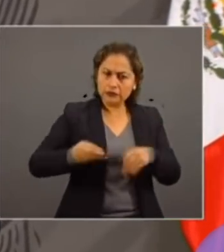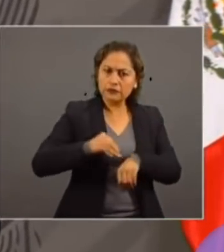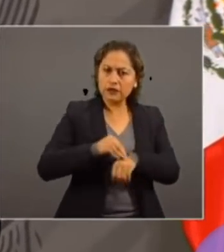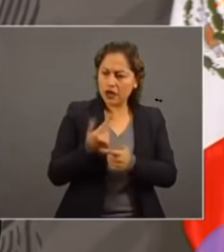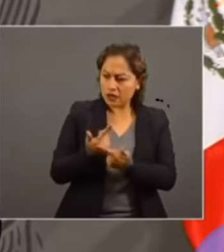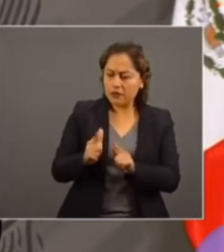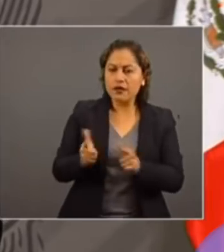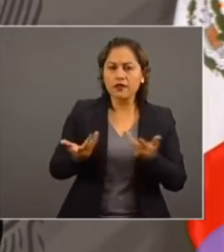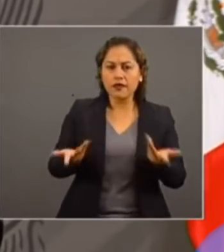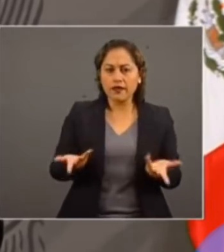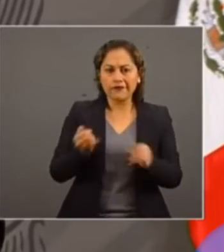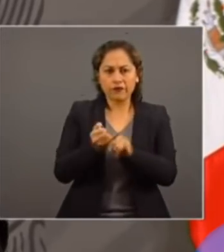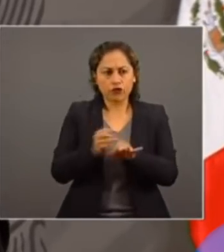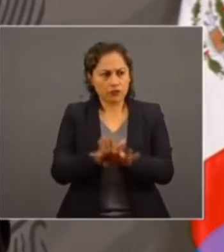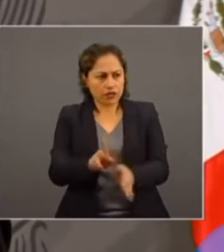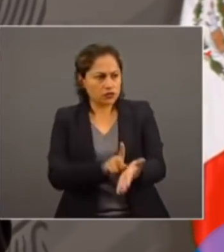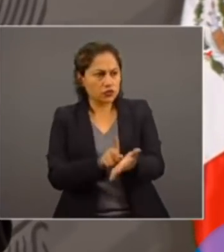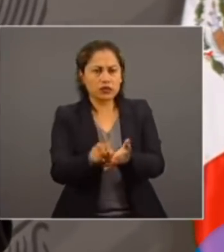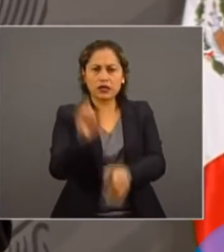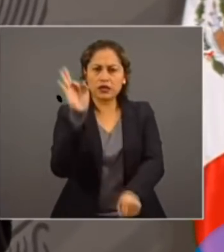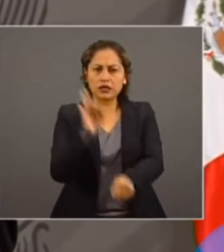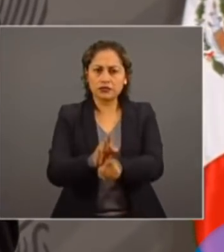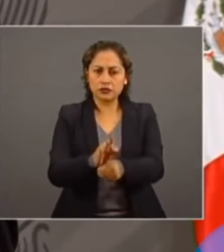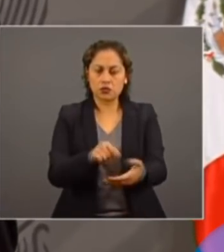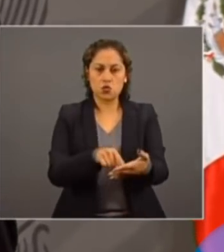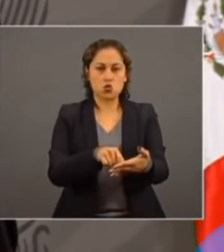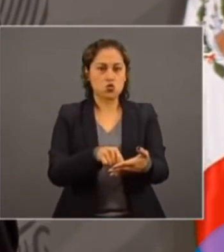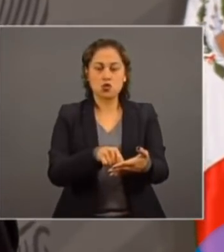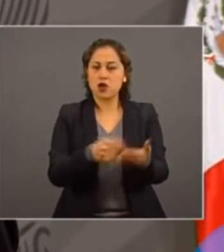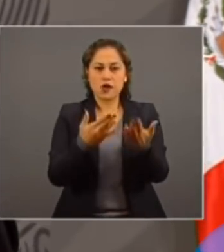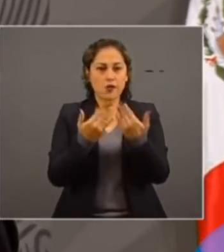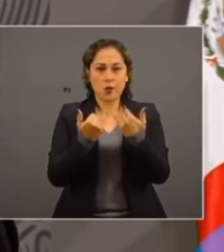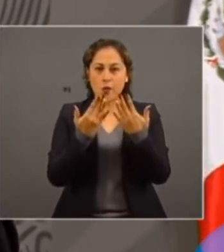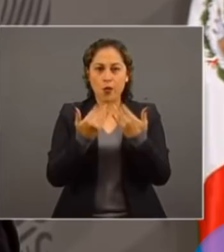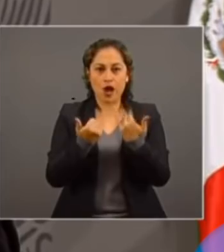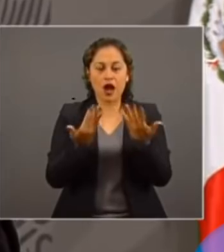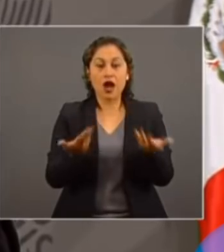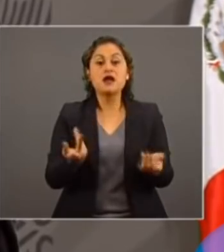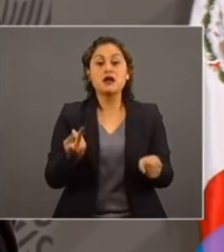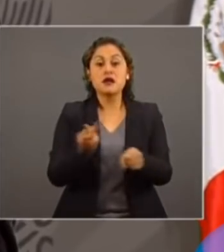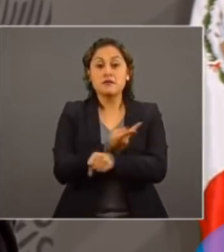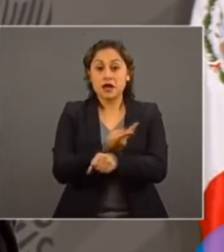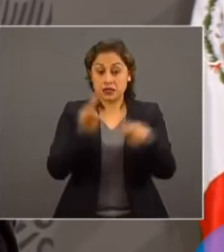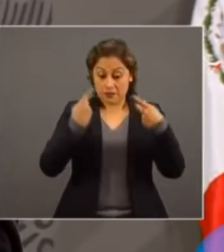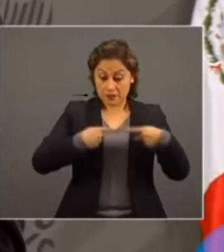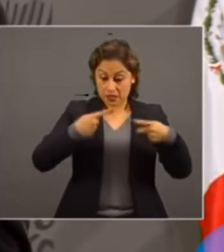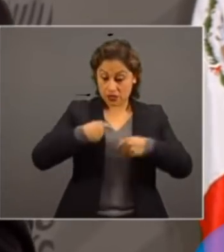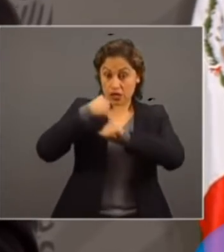y el papel de las autoridades legal y legítimamente